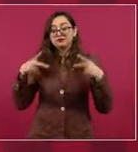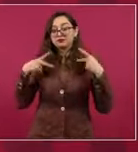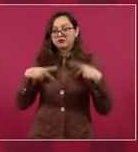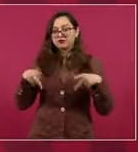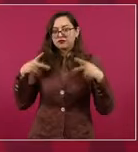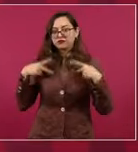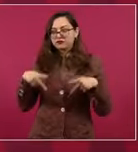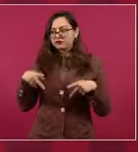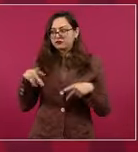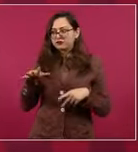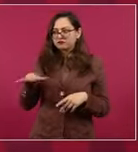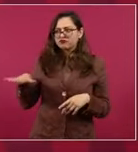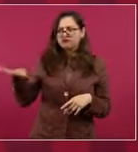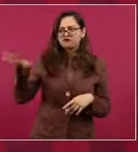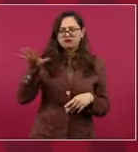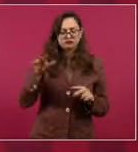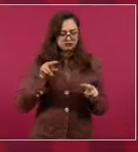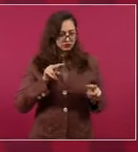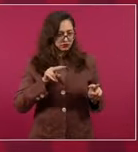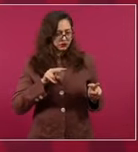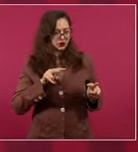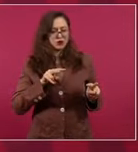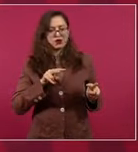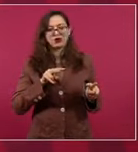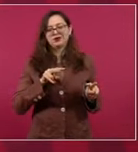se hace cargo de hacer